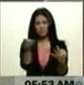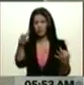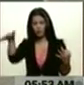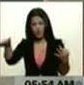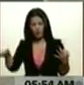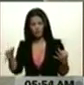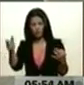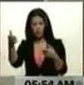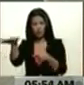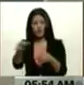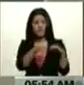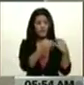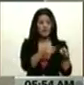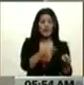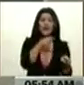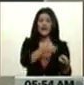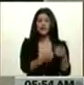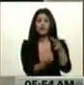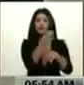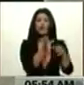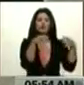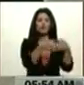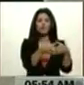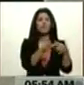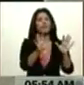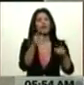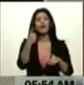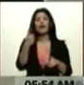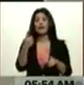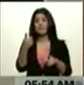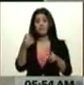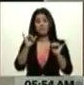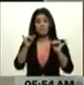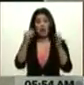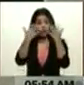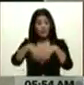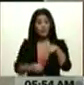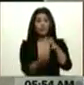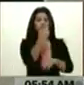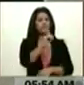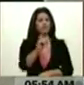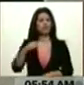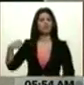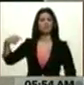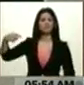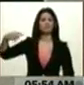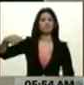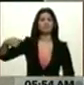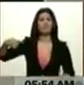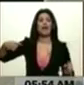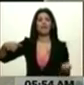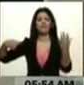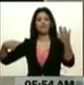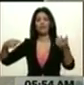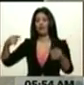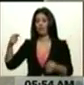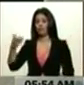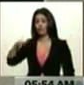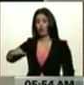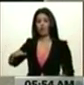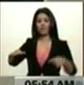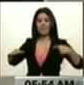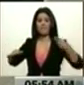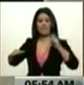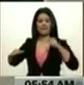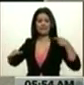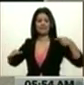Tanto es así que te voy a decir por qué se dijo así. El Comité de las Guarimbas se conformó para tener un caso político para mantener a Leopoldo